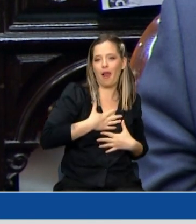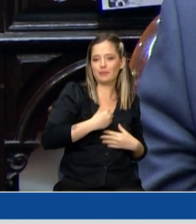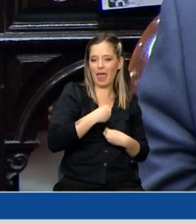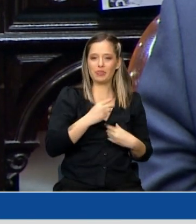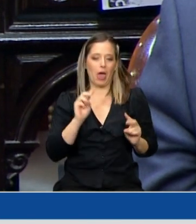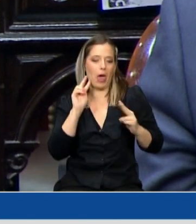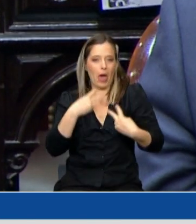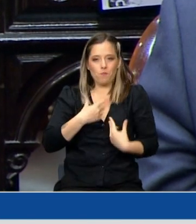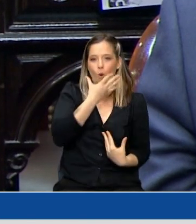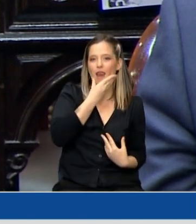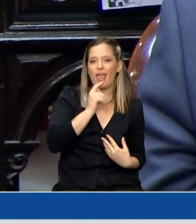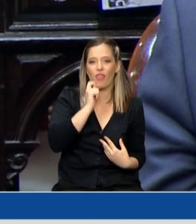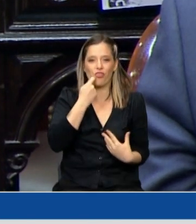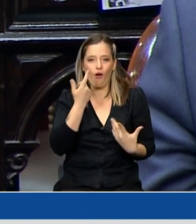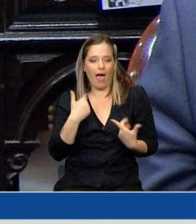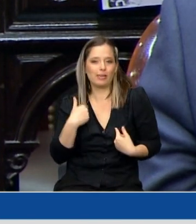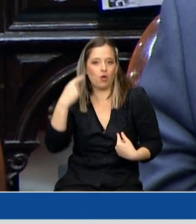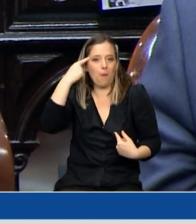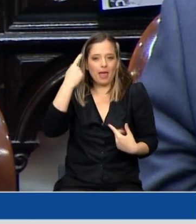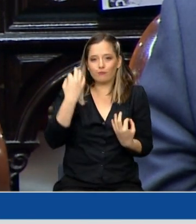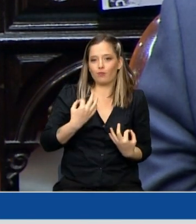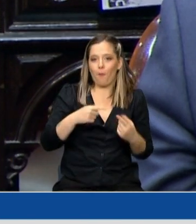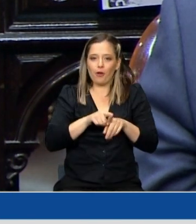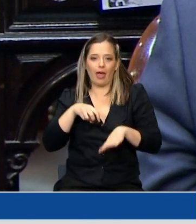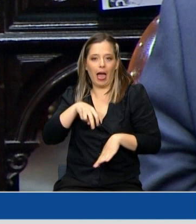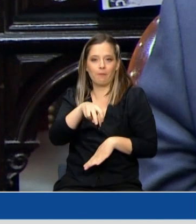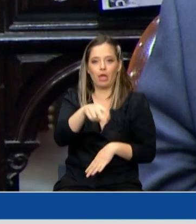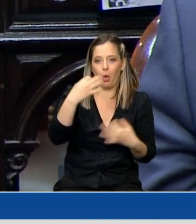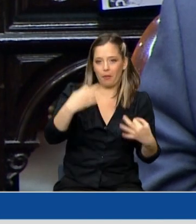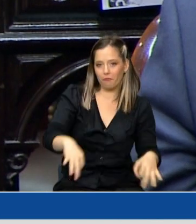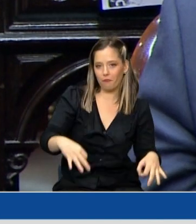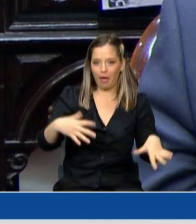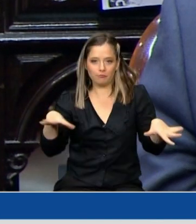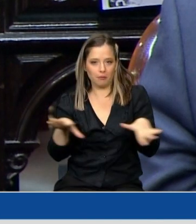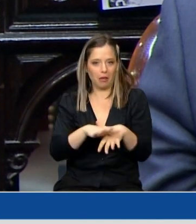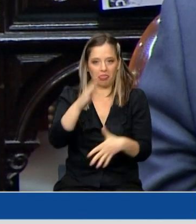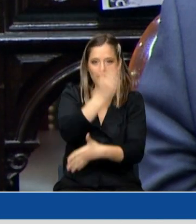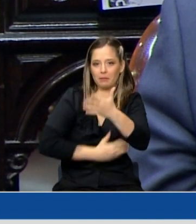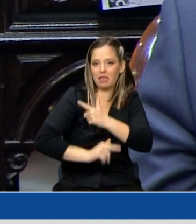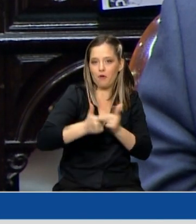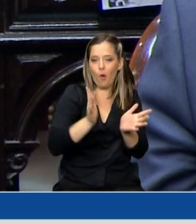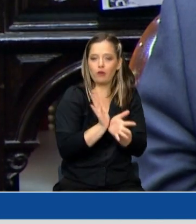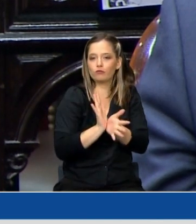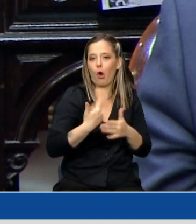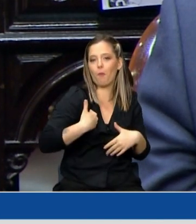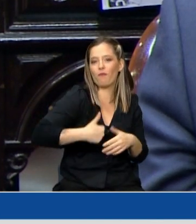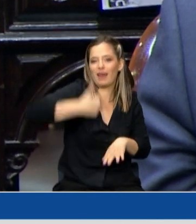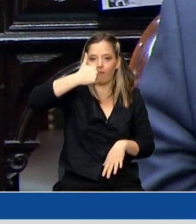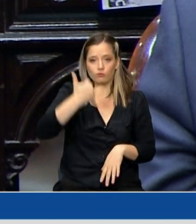creen que por ser bonitos, por caminar bien o van a tener algún privilegio más, y esto no es